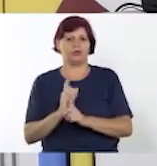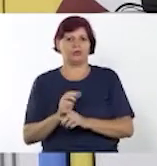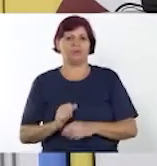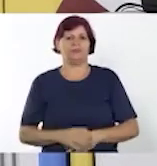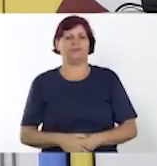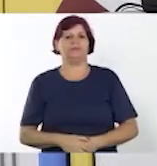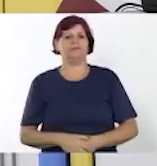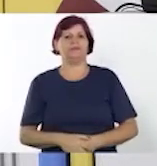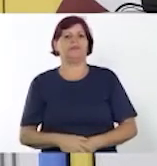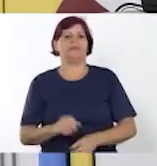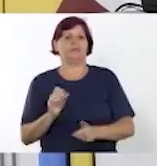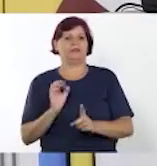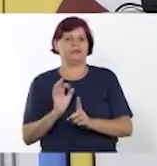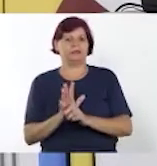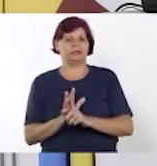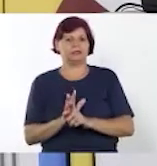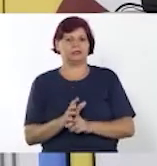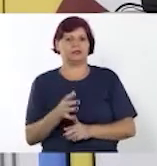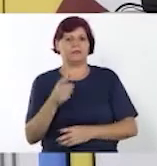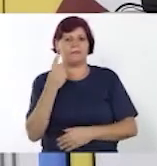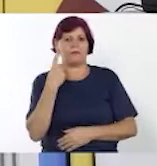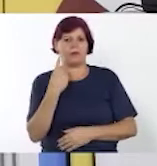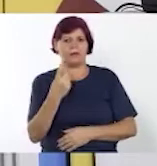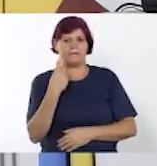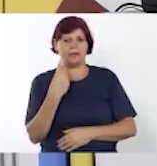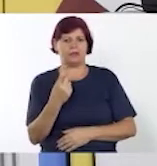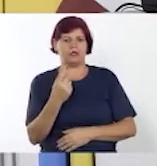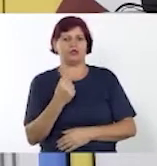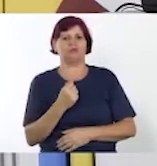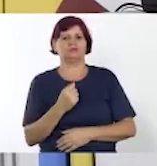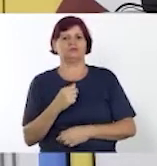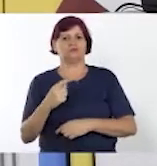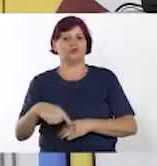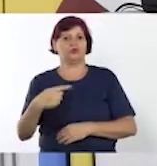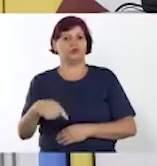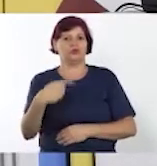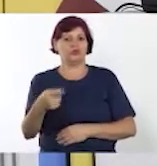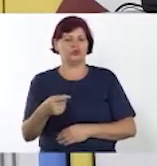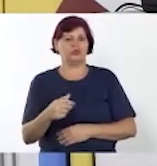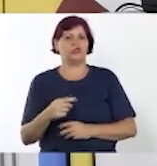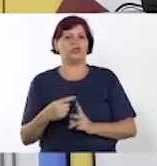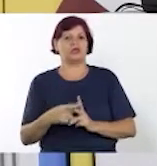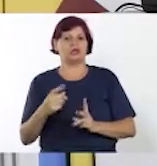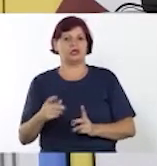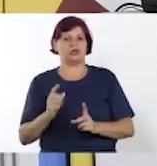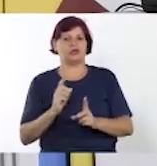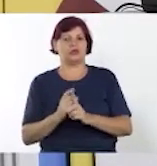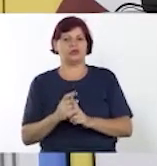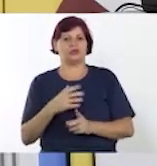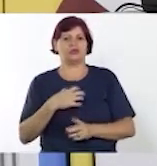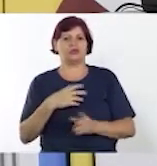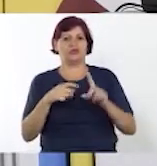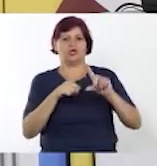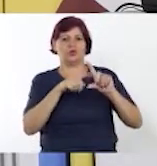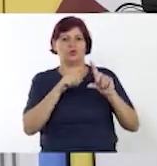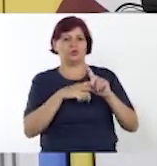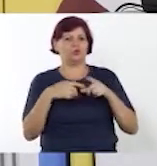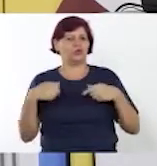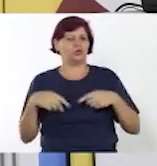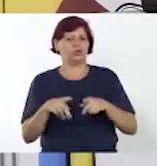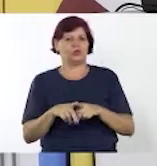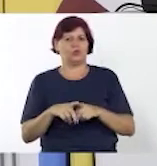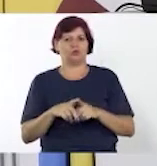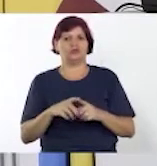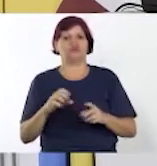Comenzando por el primer semestre regular y encuentro, que tienen un contenido común, que son los sistemas de